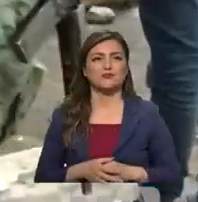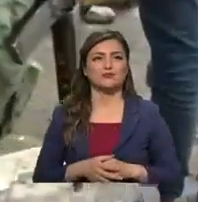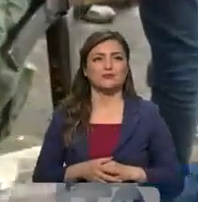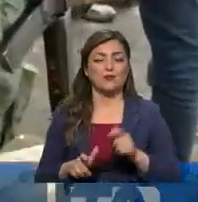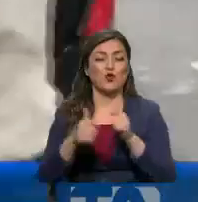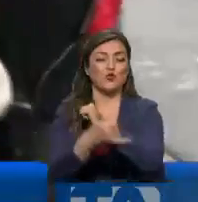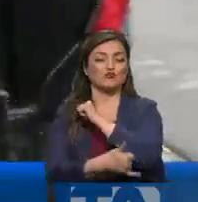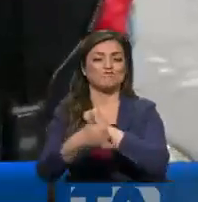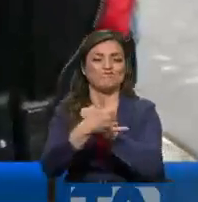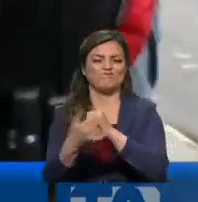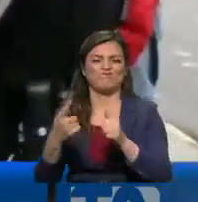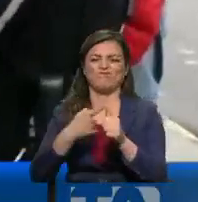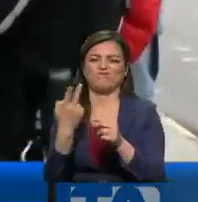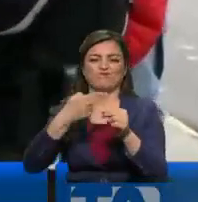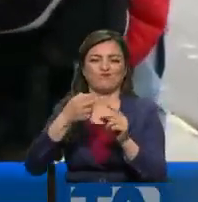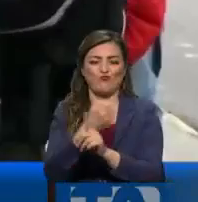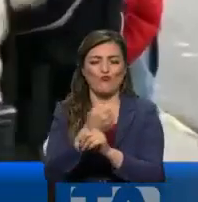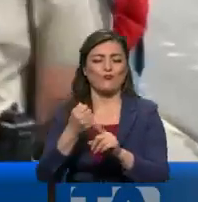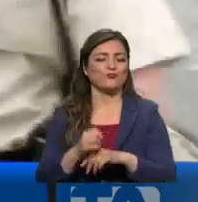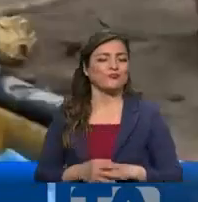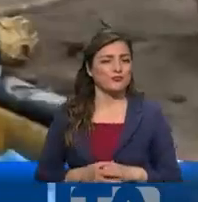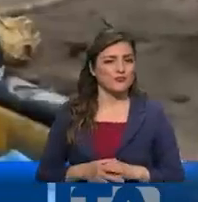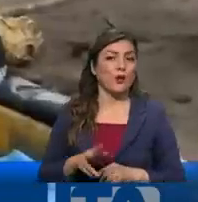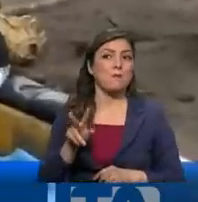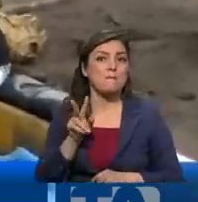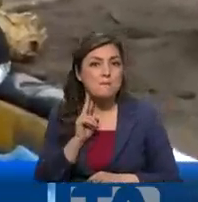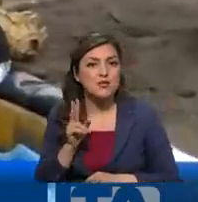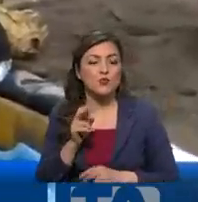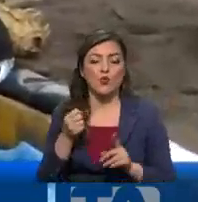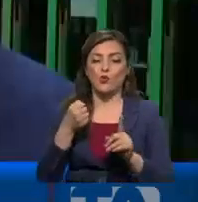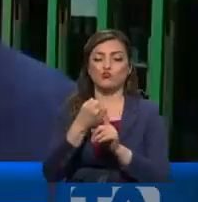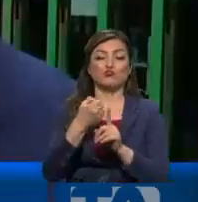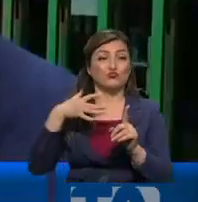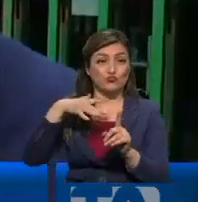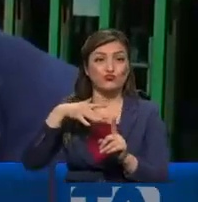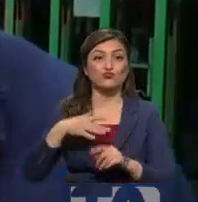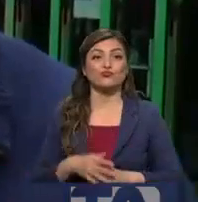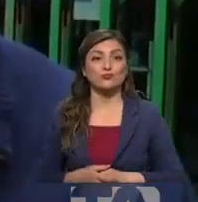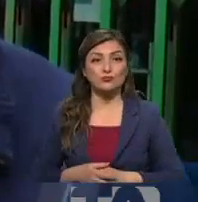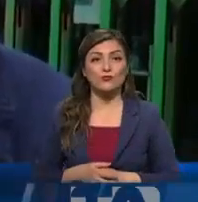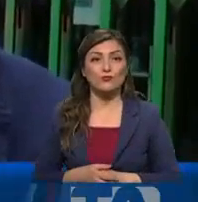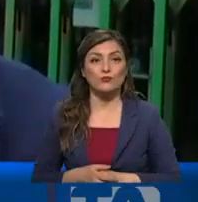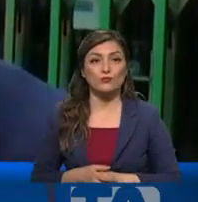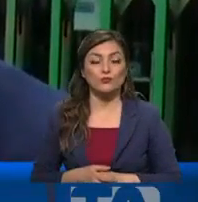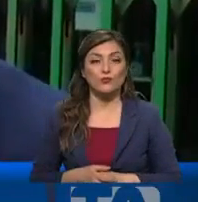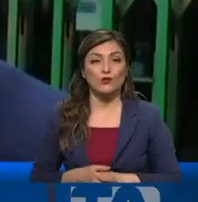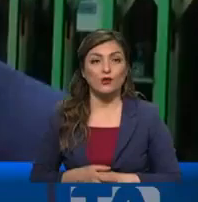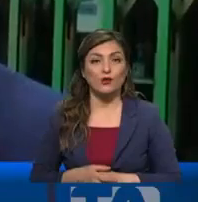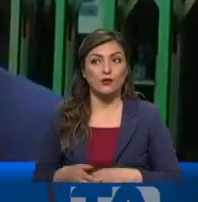son los principales implicados en los hechos violentos, sea como víctimas o como agresores. Es muy frecuente las riñas,